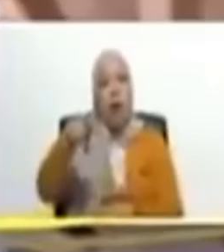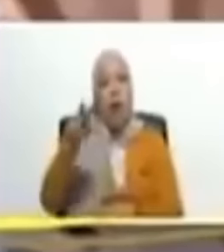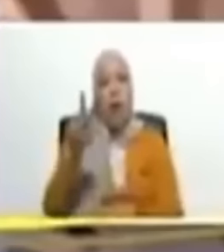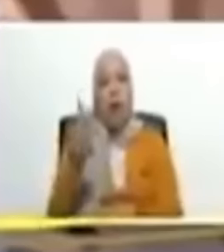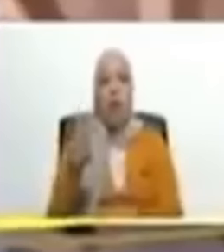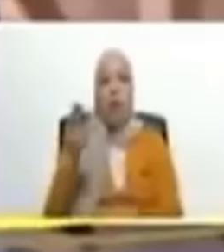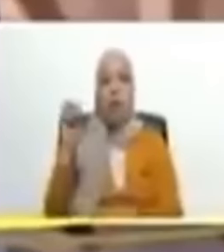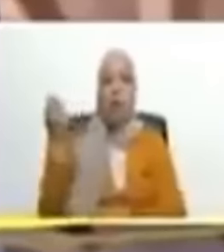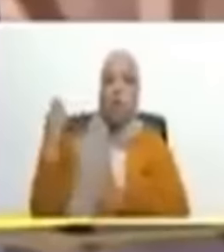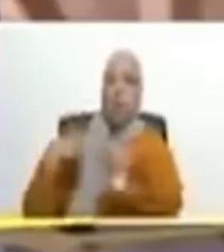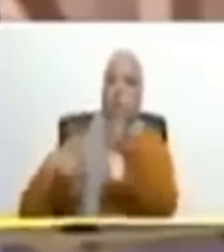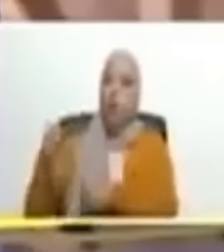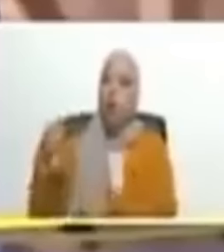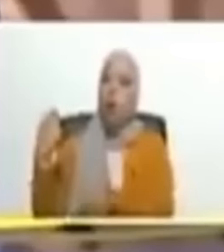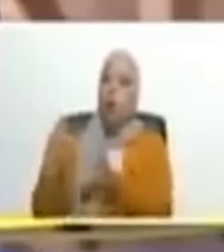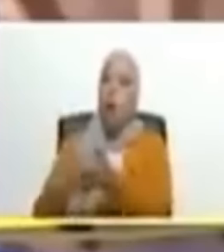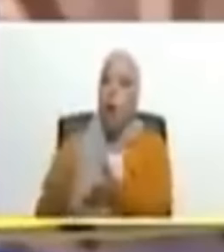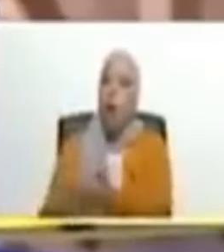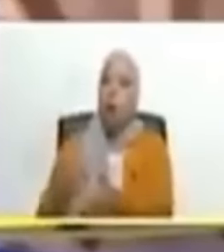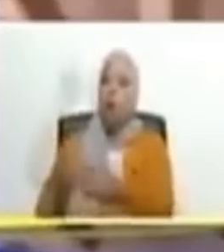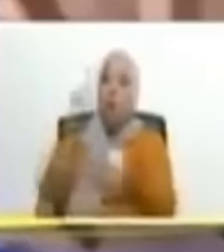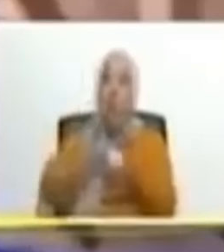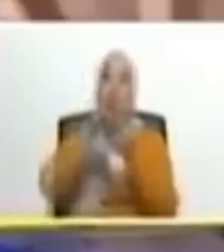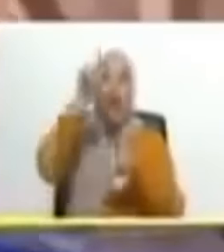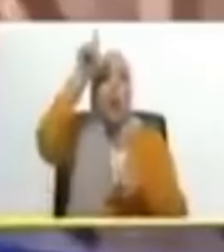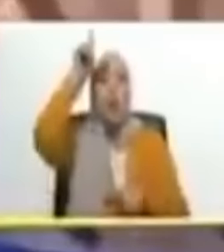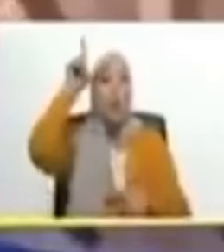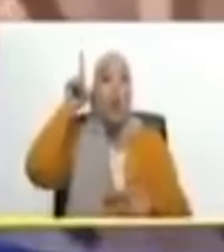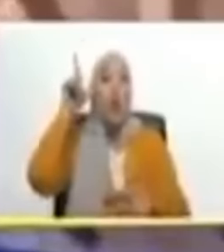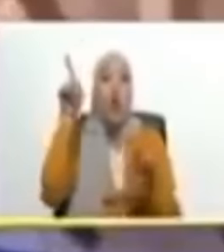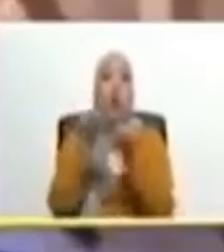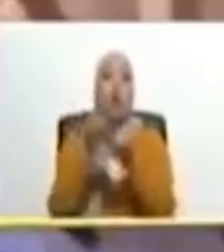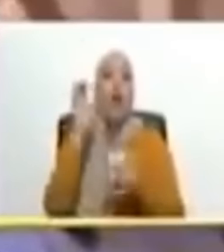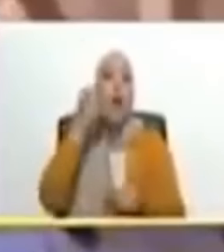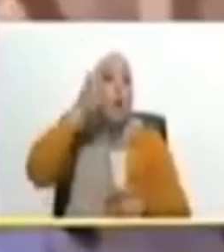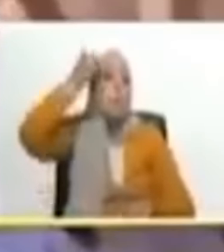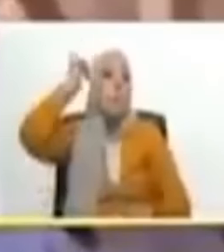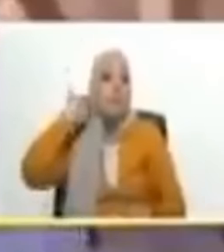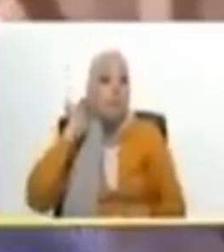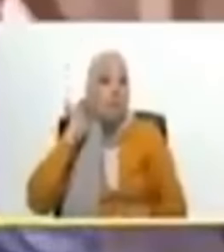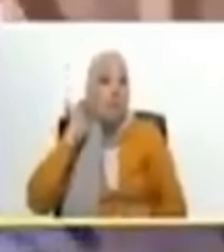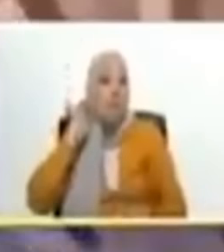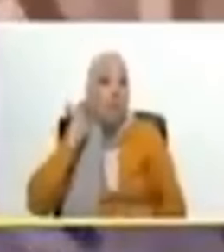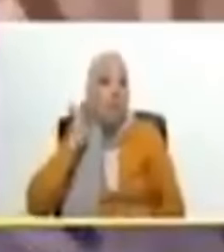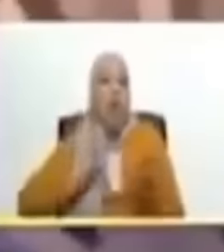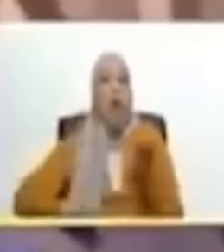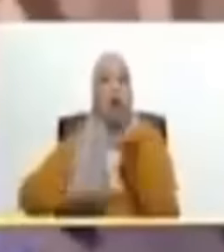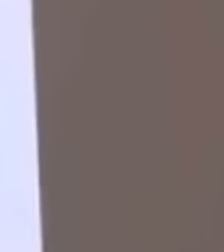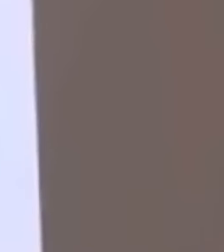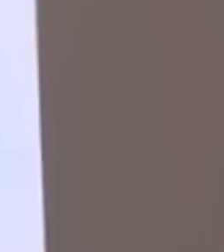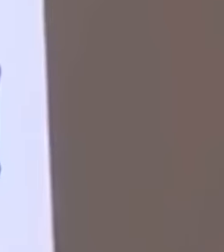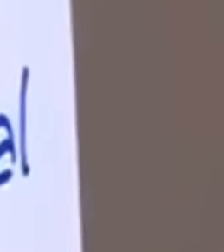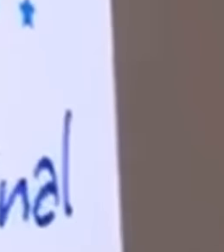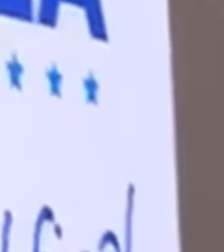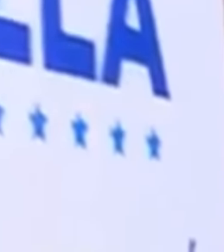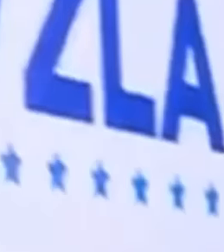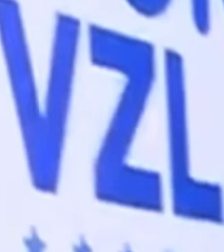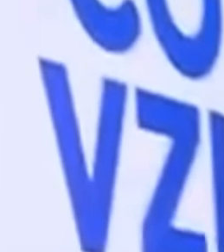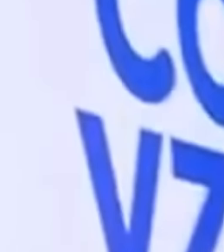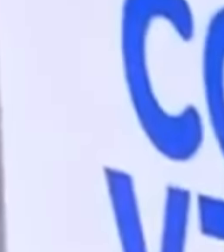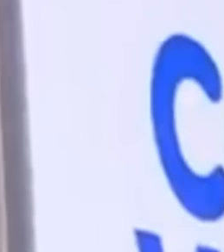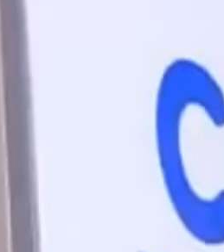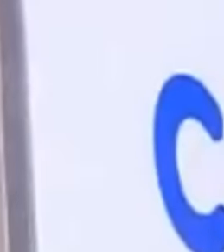la cúpula militar de alto rango, señores, que están muy conectados al régimen de Nicolás Maduro, y que eso, señores, podría darle una orden de detención, porque